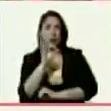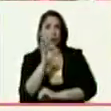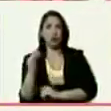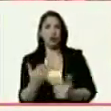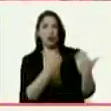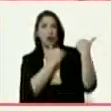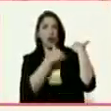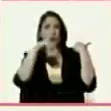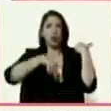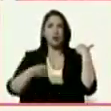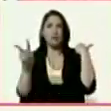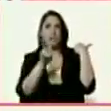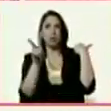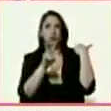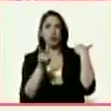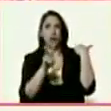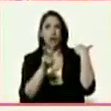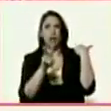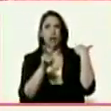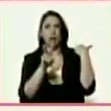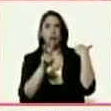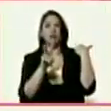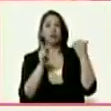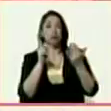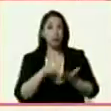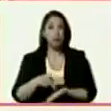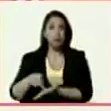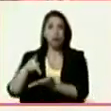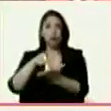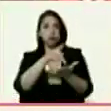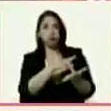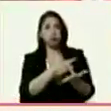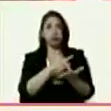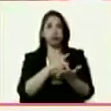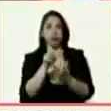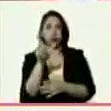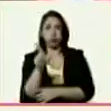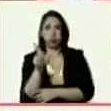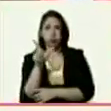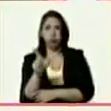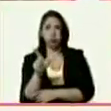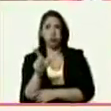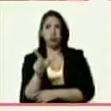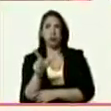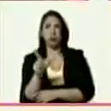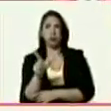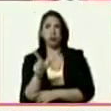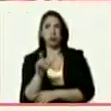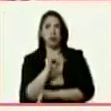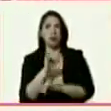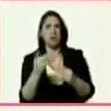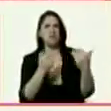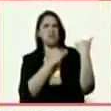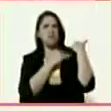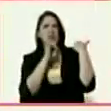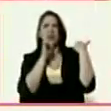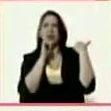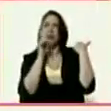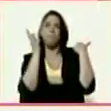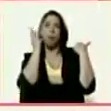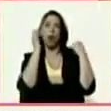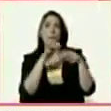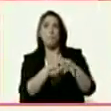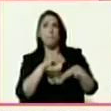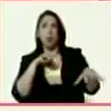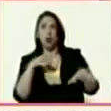cargos acá en el país, también de la participación del Partido Socialista Unido de Venezuela, está encabezado por las mujeres